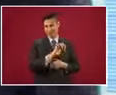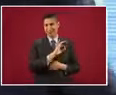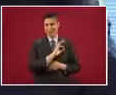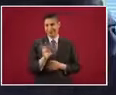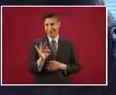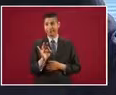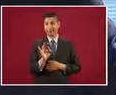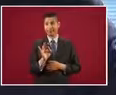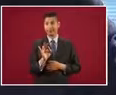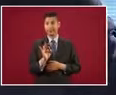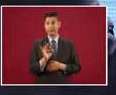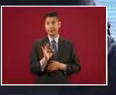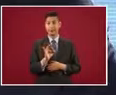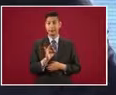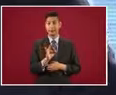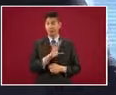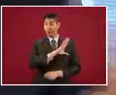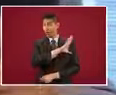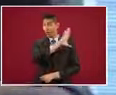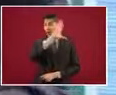Desde luego no es todo lo que